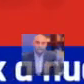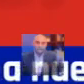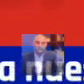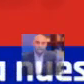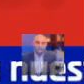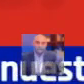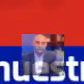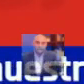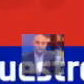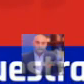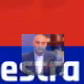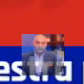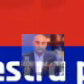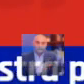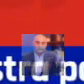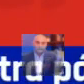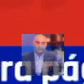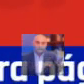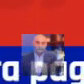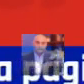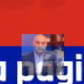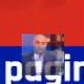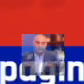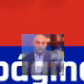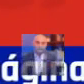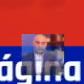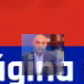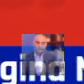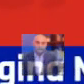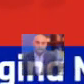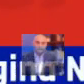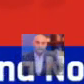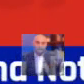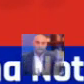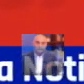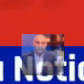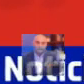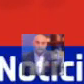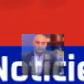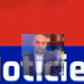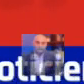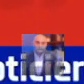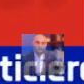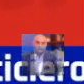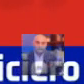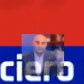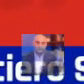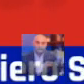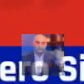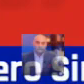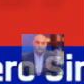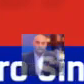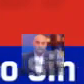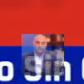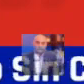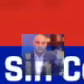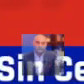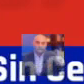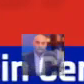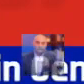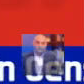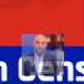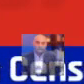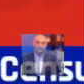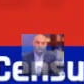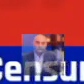el Canal 11? ¿No está midiendo las audiencias? ¿Qué está